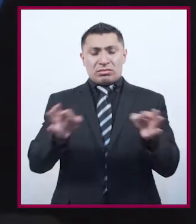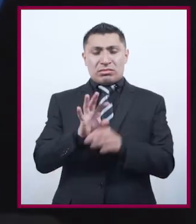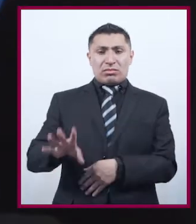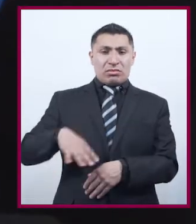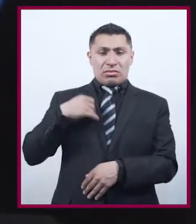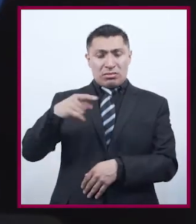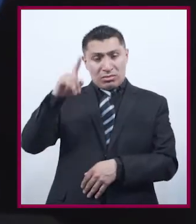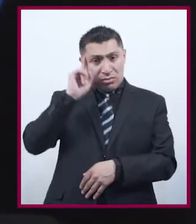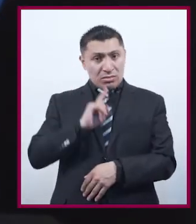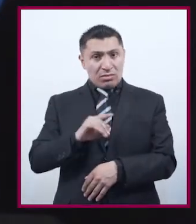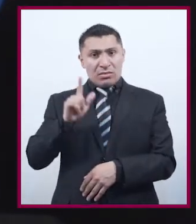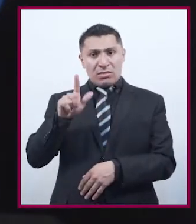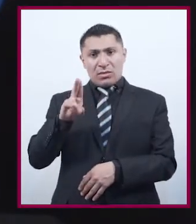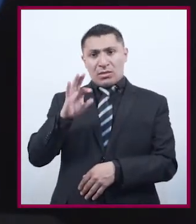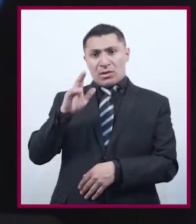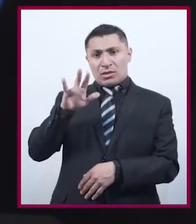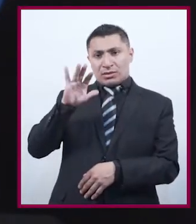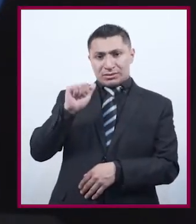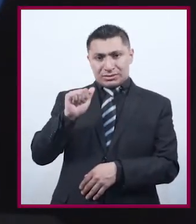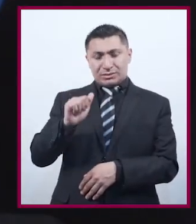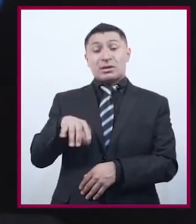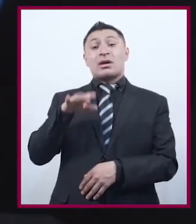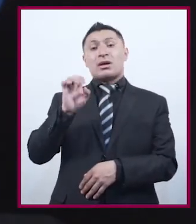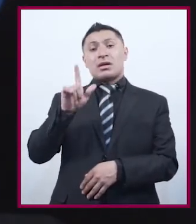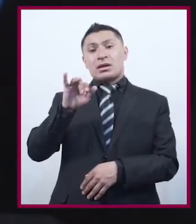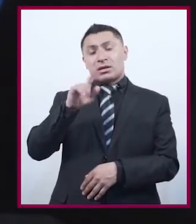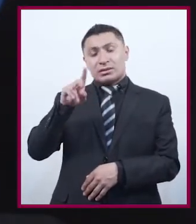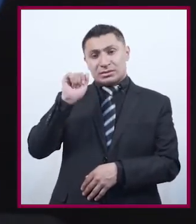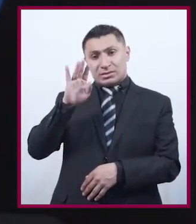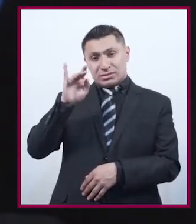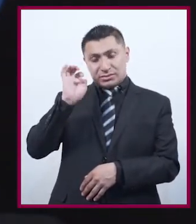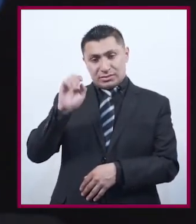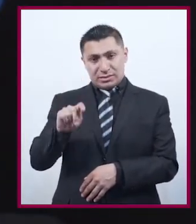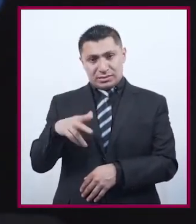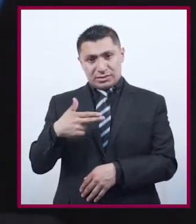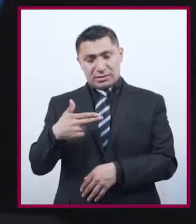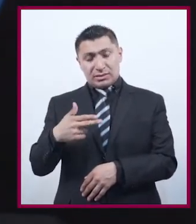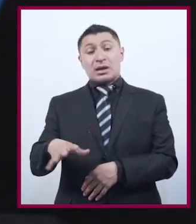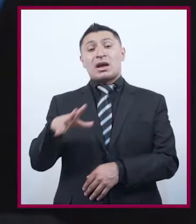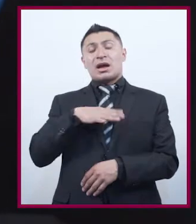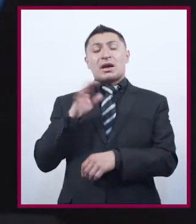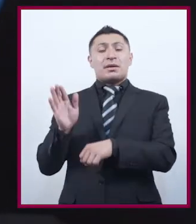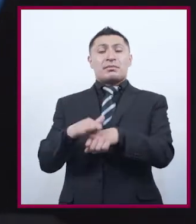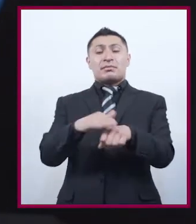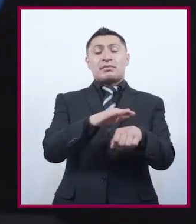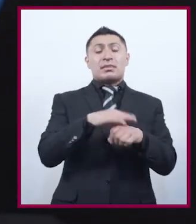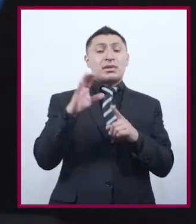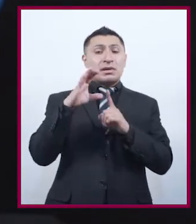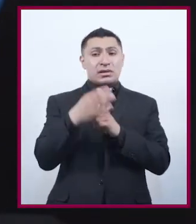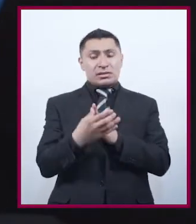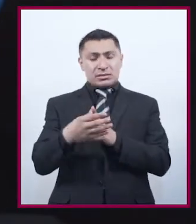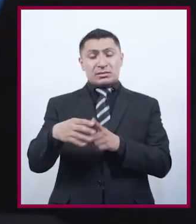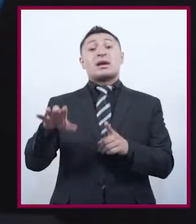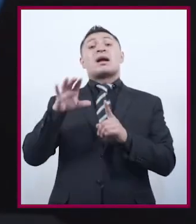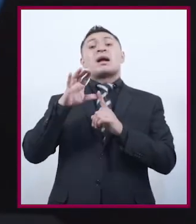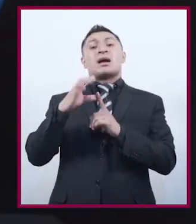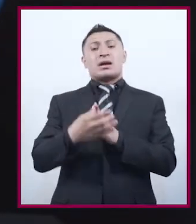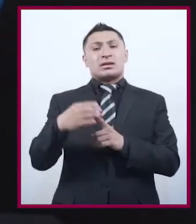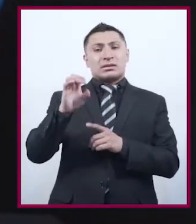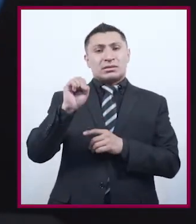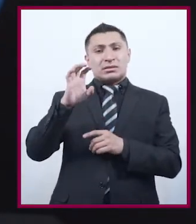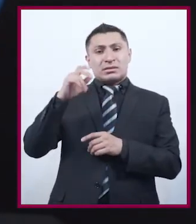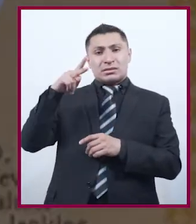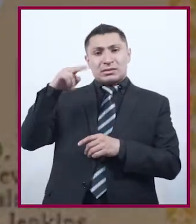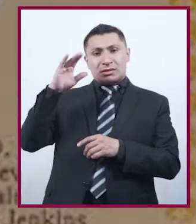las mujeres, Lucrecia Mott y Elizabeth Cady Stanton, convocan a un congreso, la Convención de Seneca